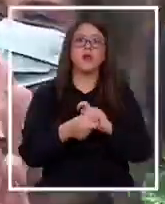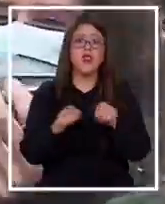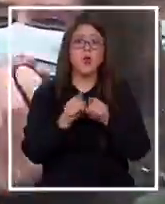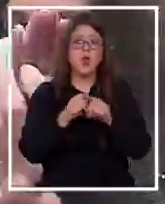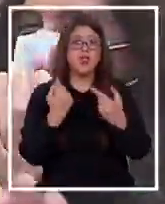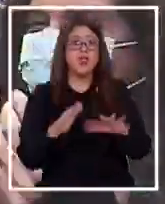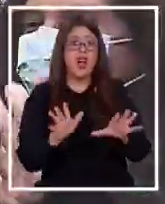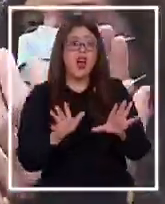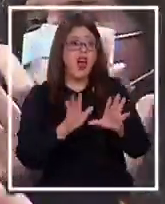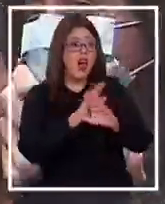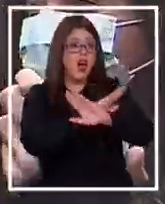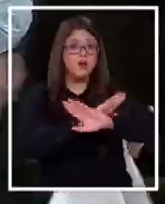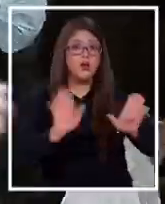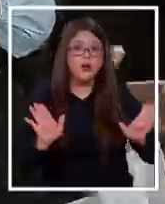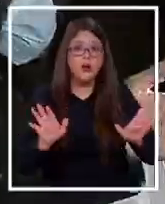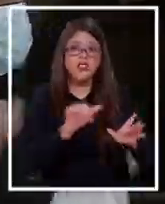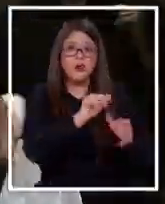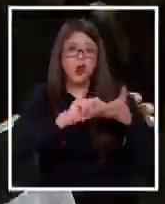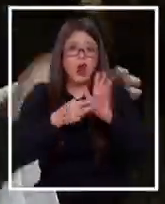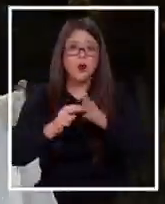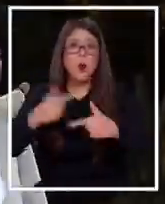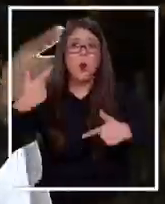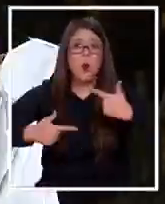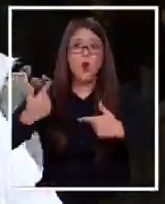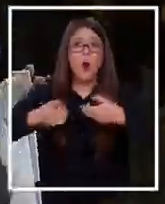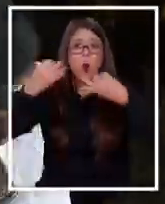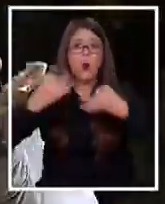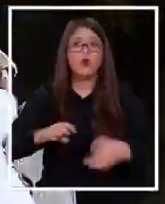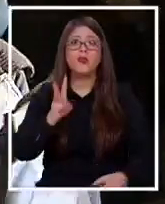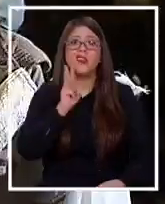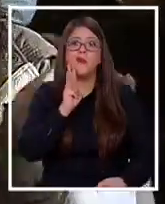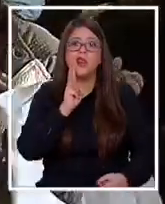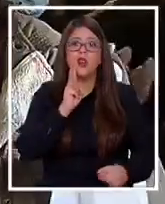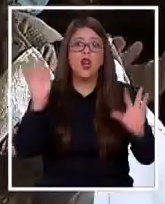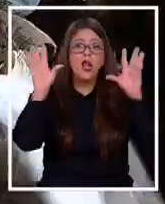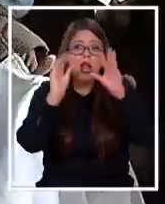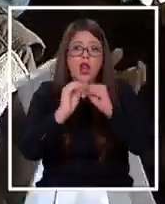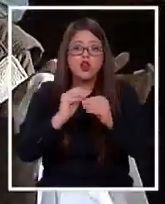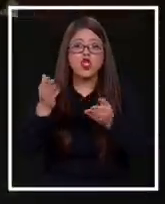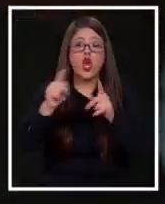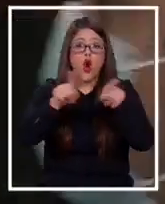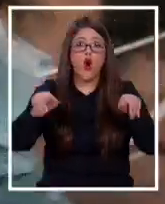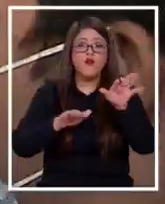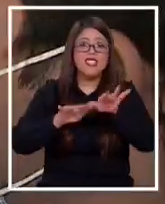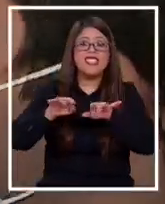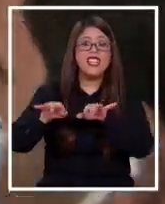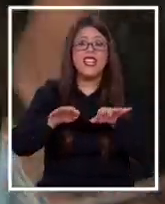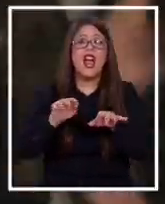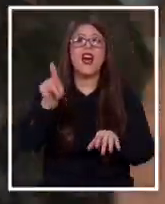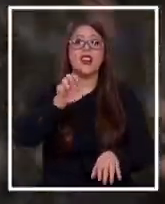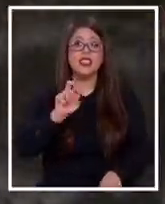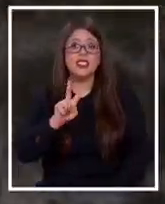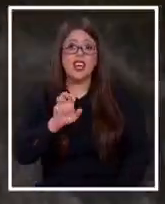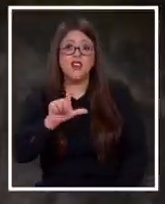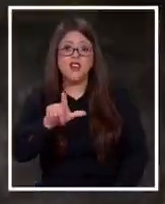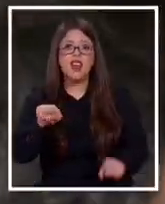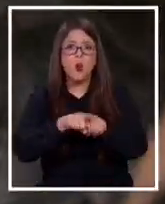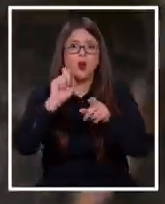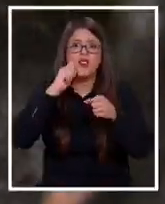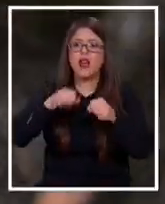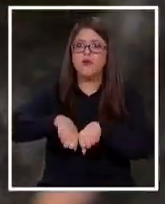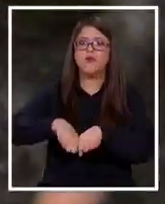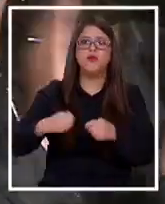apagar el fuego el día después del terremoto político, que a la medianoche de este miércoles en las oficinas del CERVEL selló el fracaso de una alianza entre el